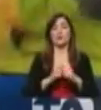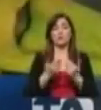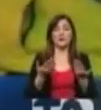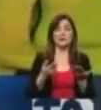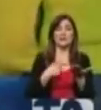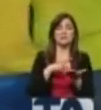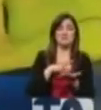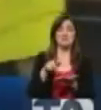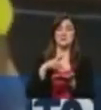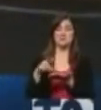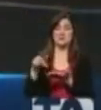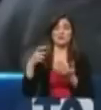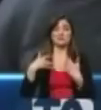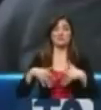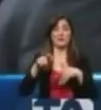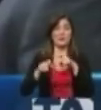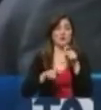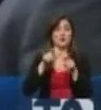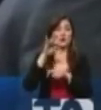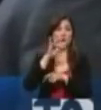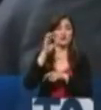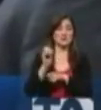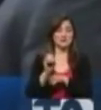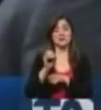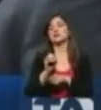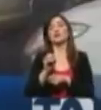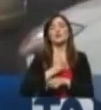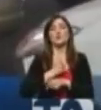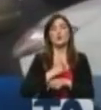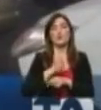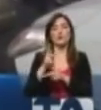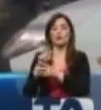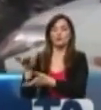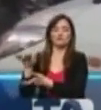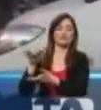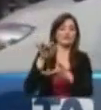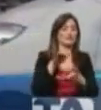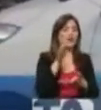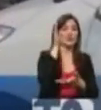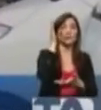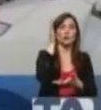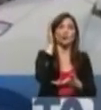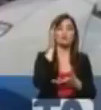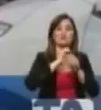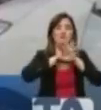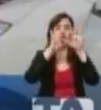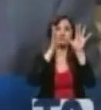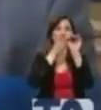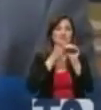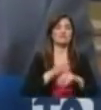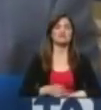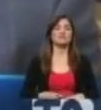declaraciones simplificadas en Rumichaca y al menos 80 operaciones de nacionalización en el distrito Tulcán, donde tienen claro el